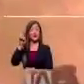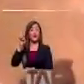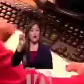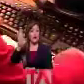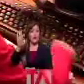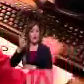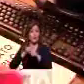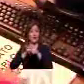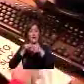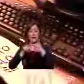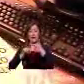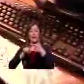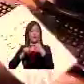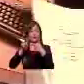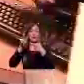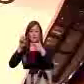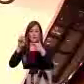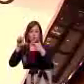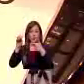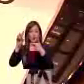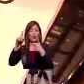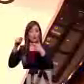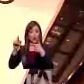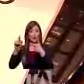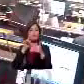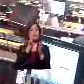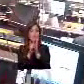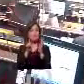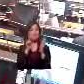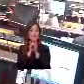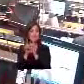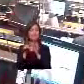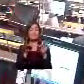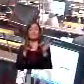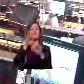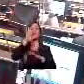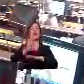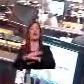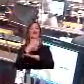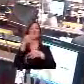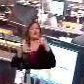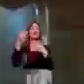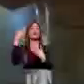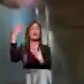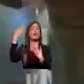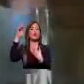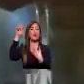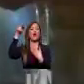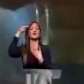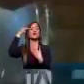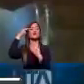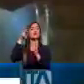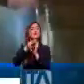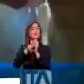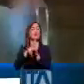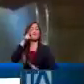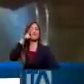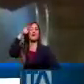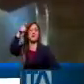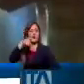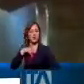Veloz, los dos legisladores correístas, actuaron como interpelantes, explicando las razones del juicio político. Para fiscalizar y